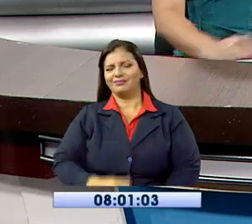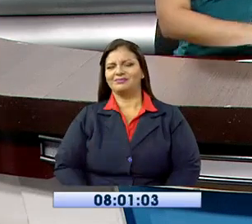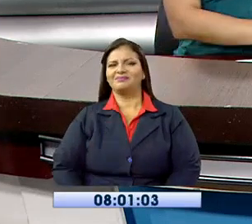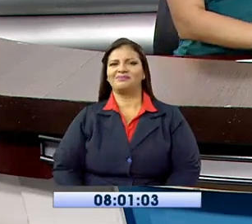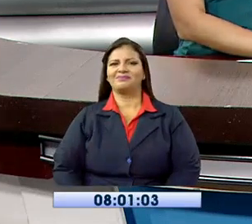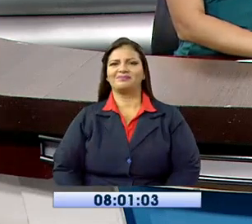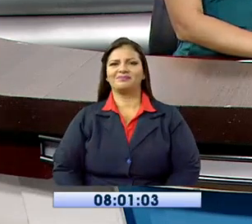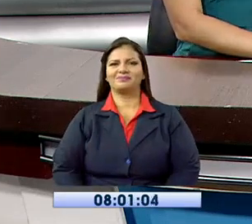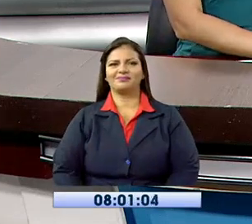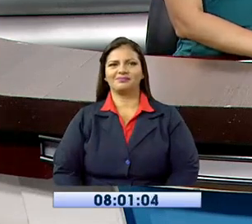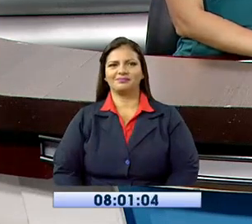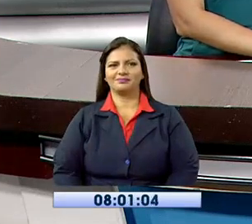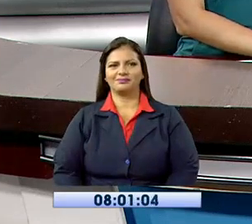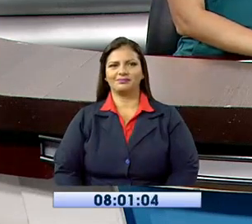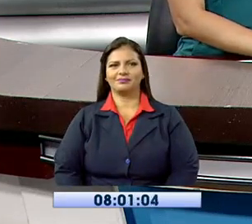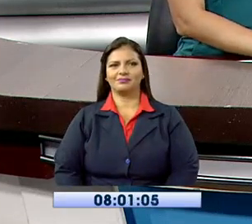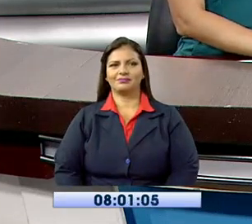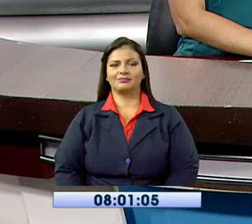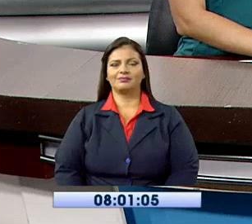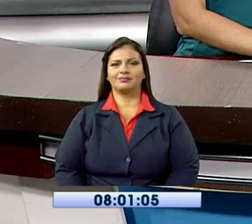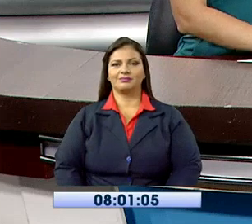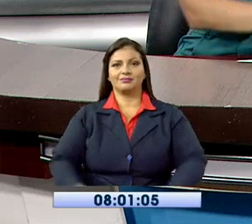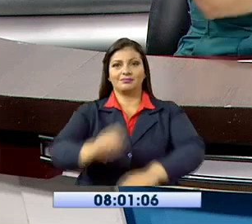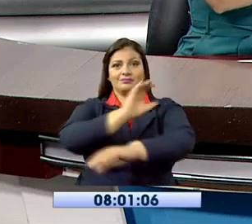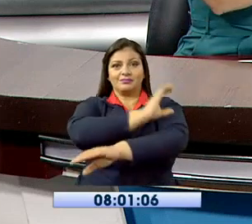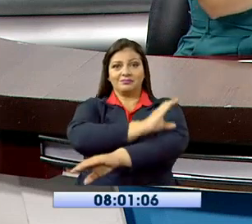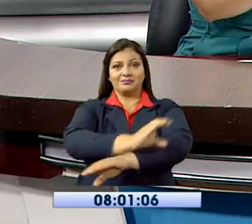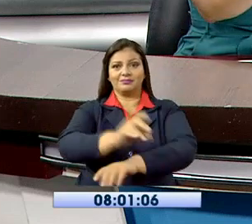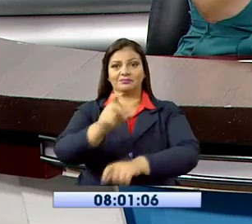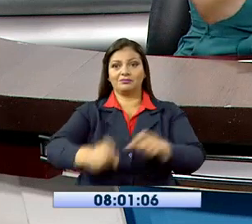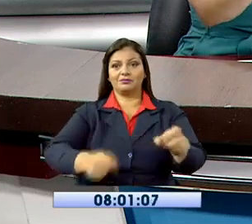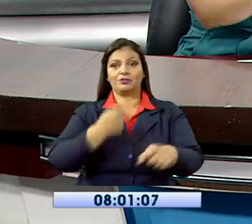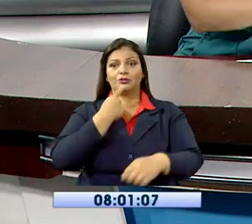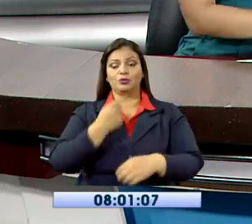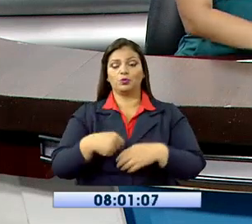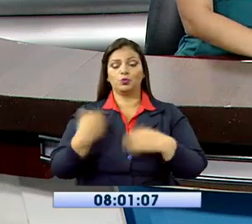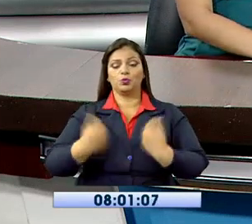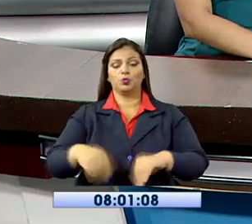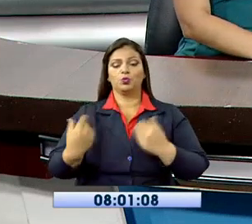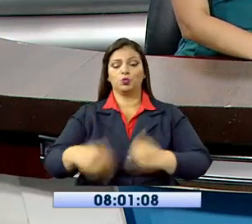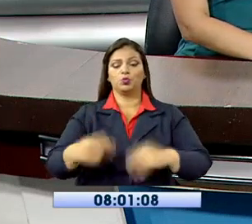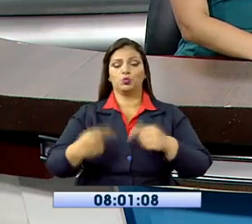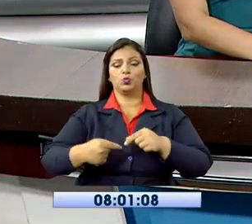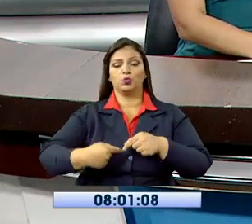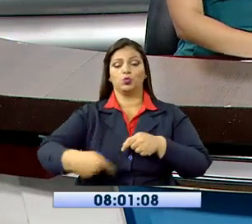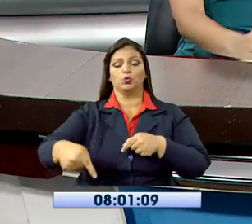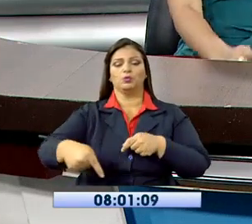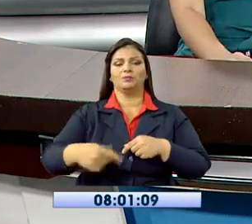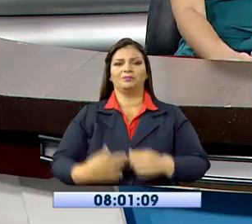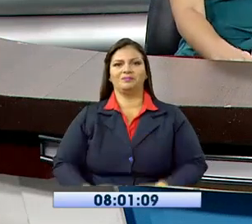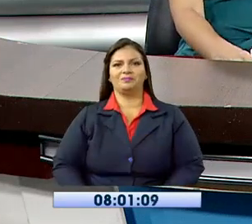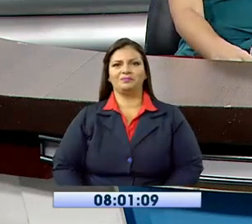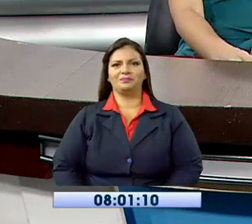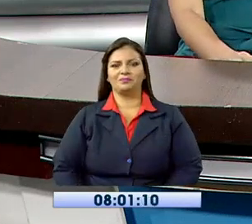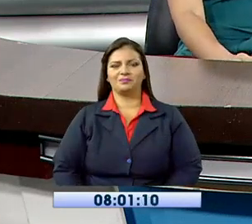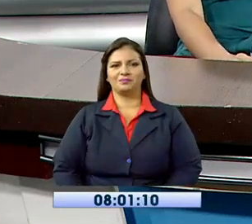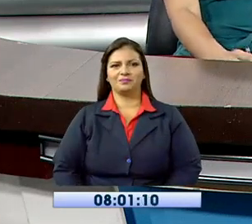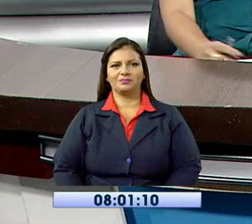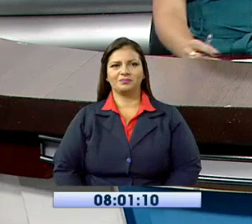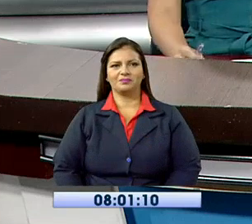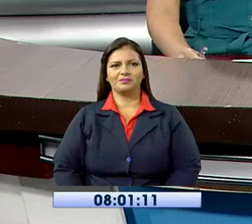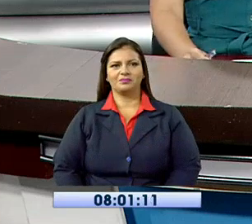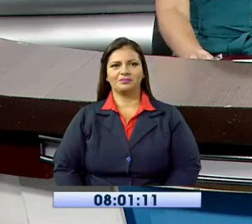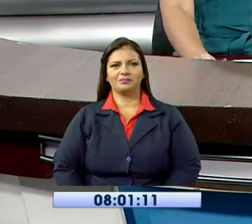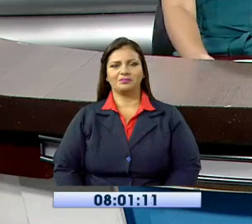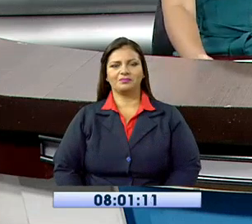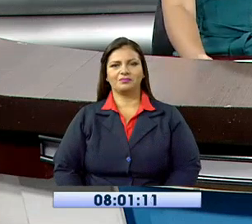Dice nuestra gente en el campo, a pies quedo. Va a poner el productor otra vez el contador. Aquí a la vira vuelta nomás, ya mañana tiene que comenzarlo a poner porque ya sabemos que de aquí a